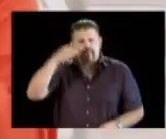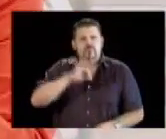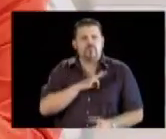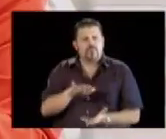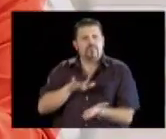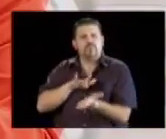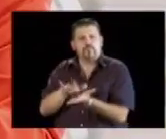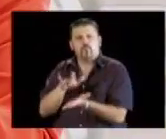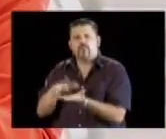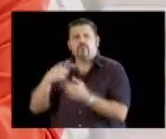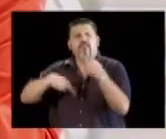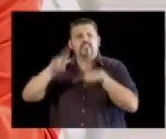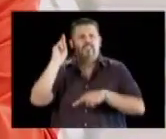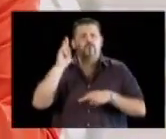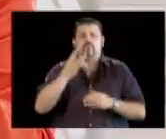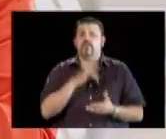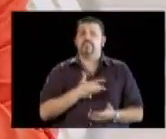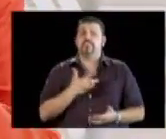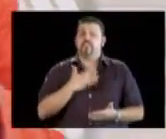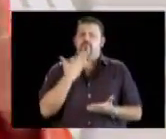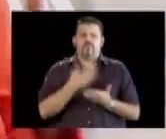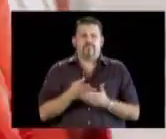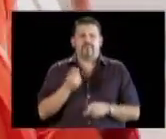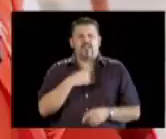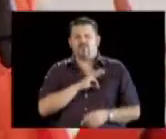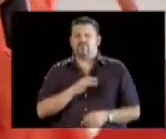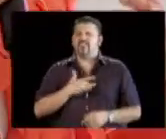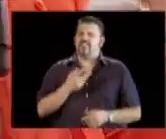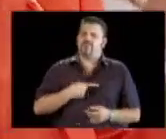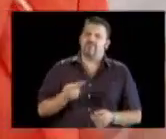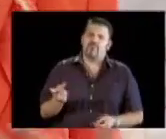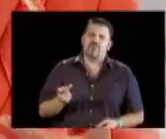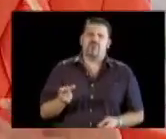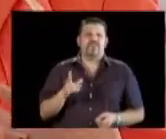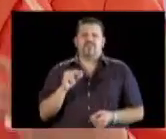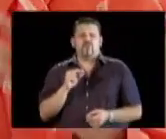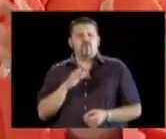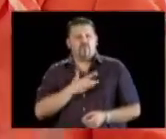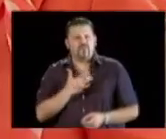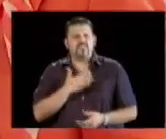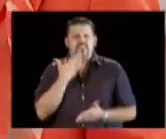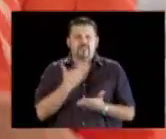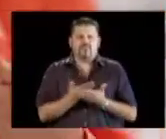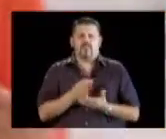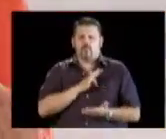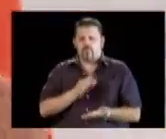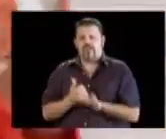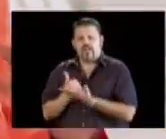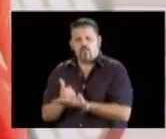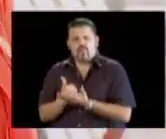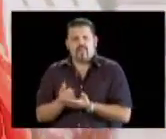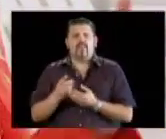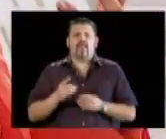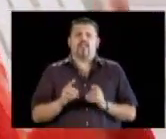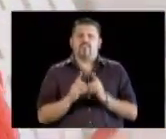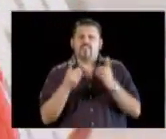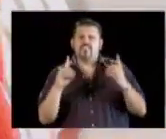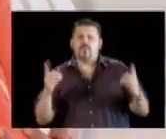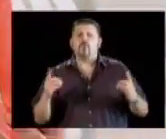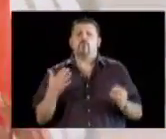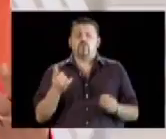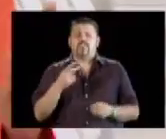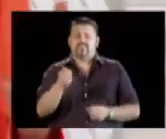que superen a través de la educación la pobreza, para que puedan coadyuvar al desarrollo de esta maravillosa